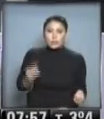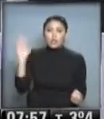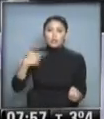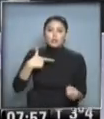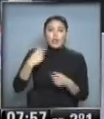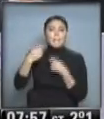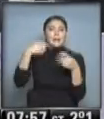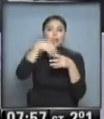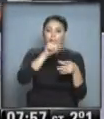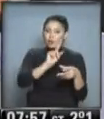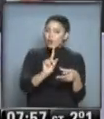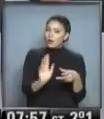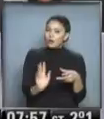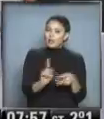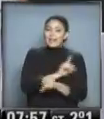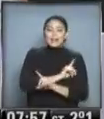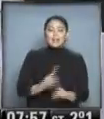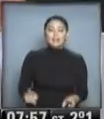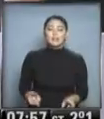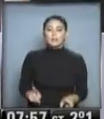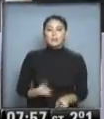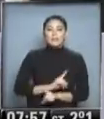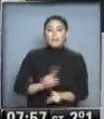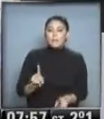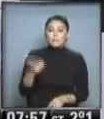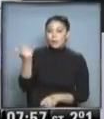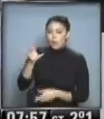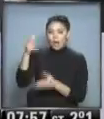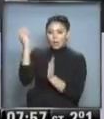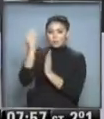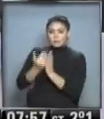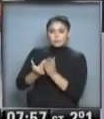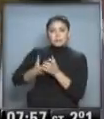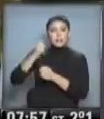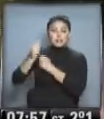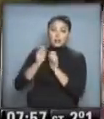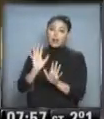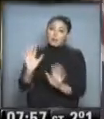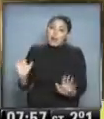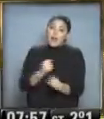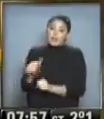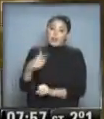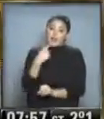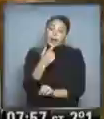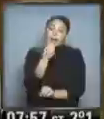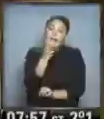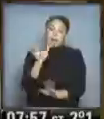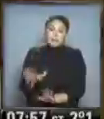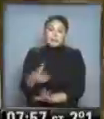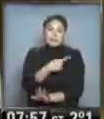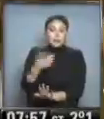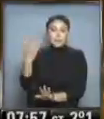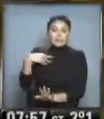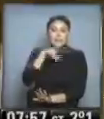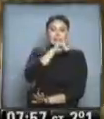fueron al mercado interno que tampoco están en las existencias de las cerealeras al menos lo que declaran es que había la semana